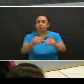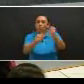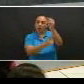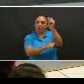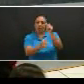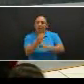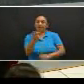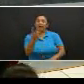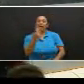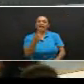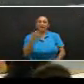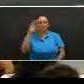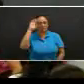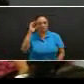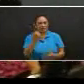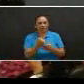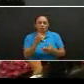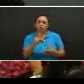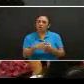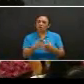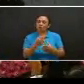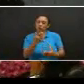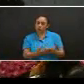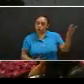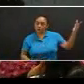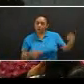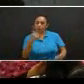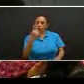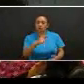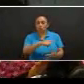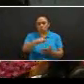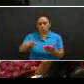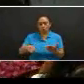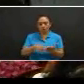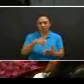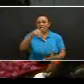A veces creemos que cuando huimos de un lugar, dejamos, no,